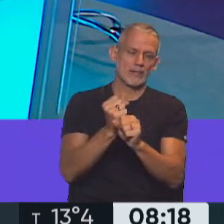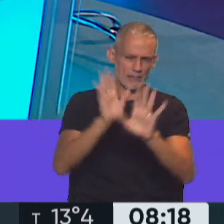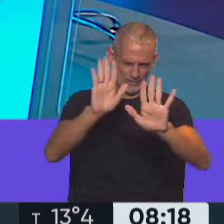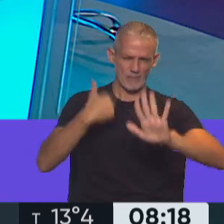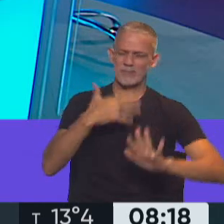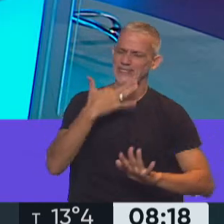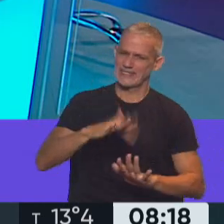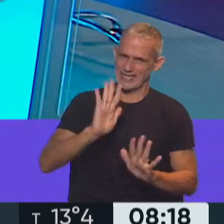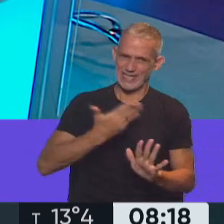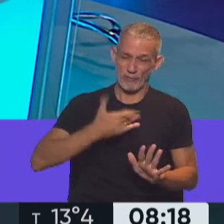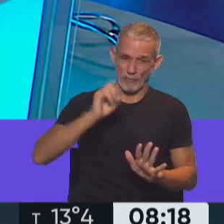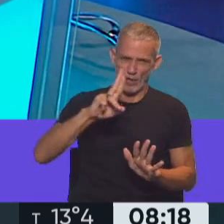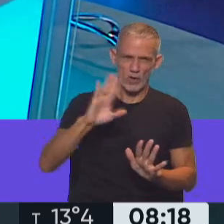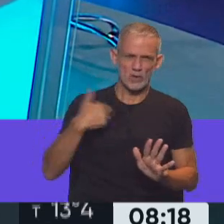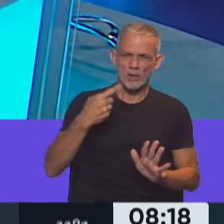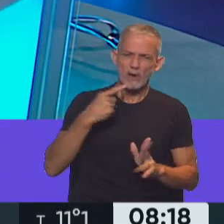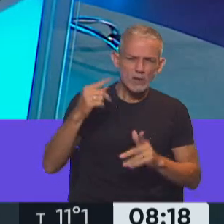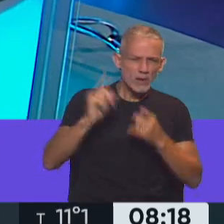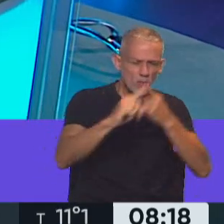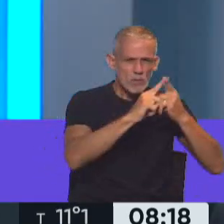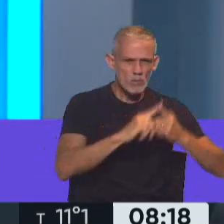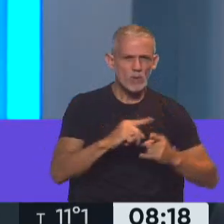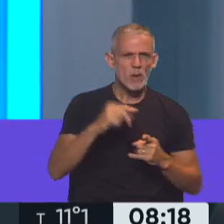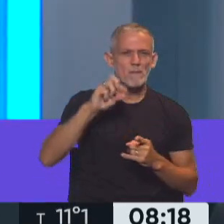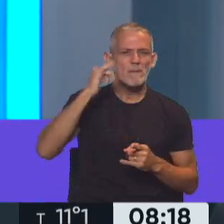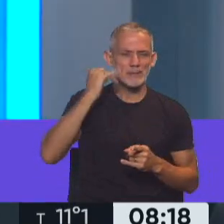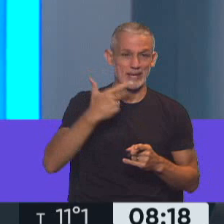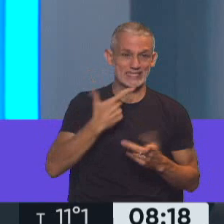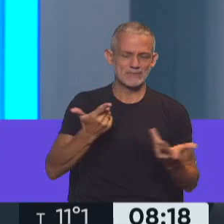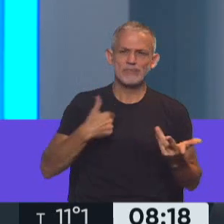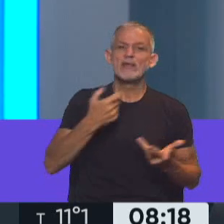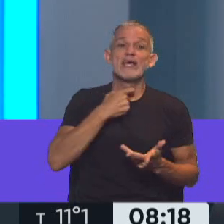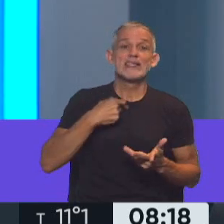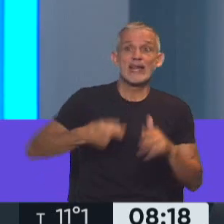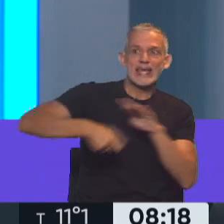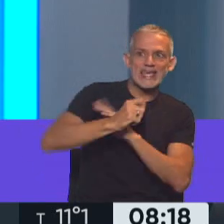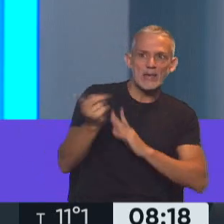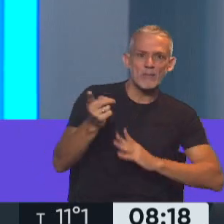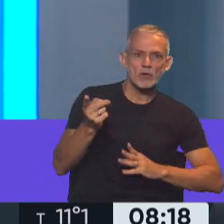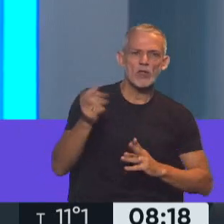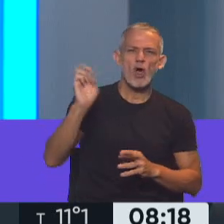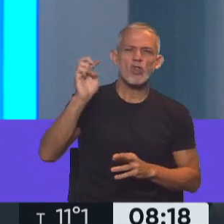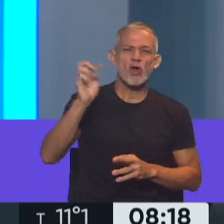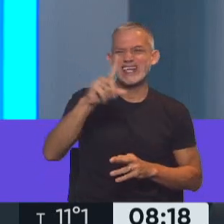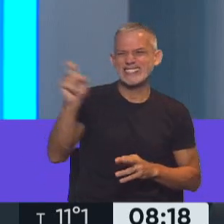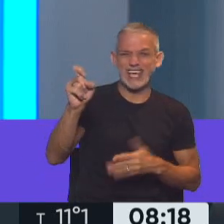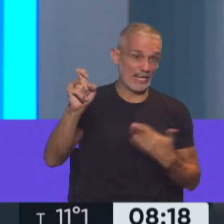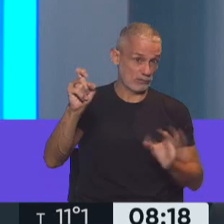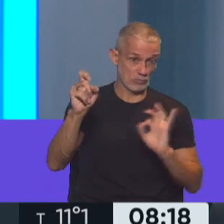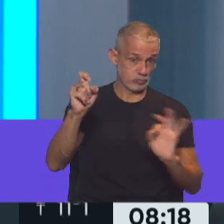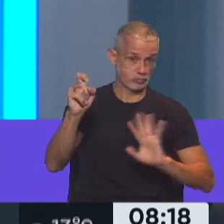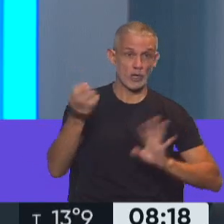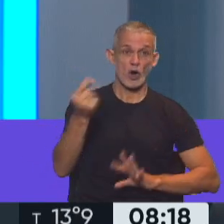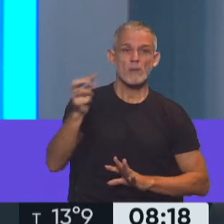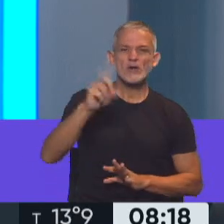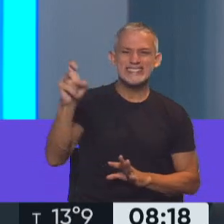que decís, porque eso es algo que lo vengo escuchando mucho charlando con pymes, una pyme si quiere importar algo lo importa a $1 de 100, porque es el dólar